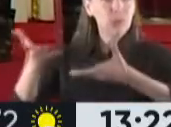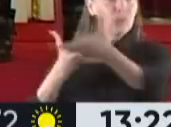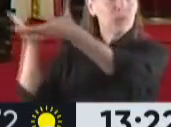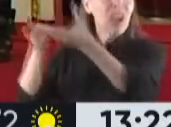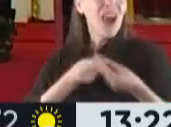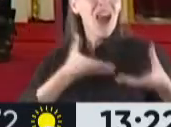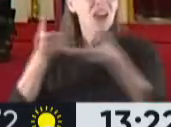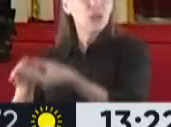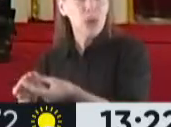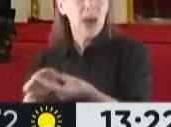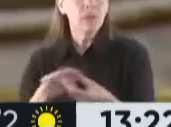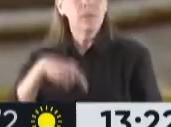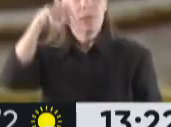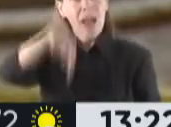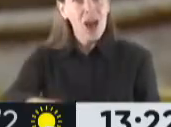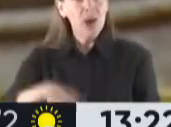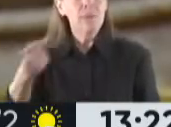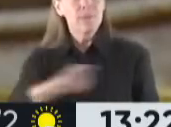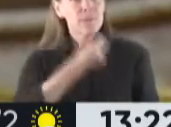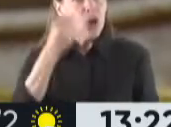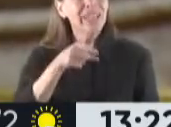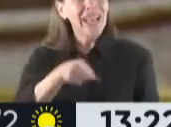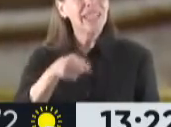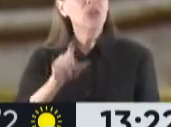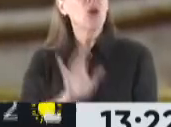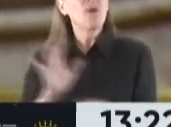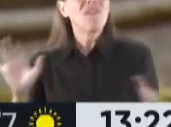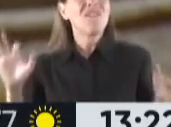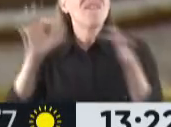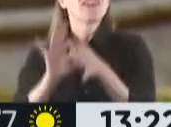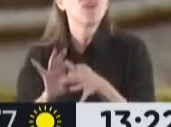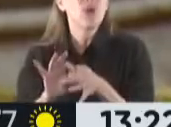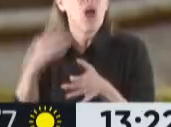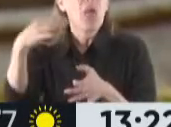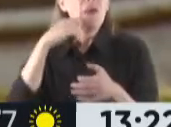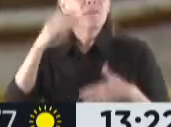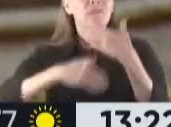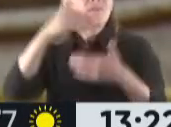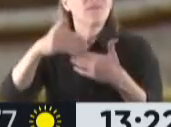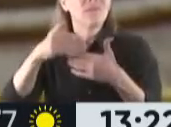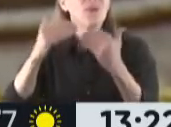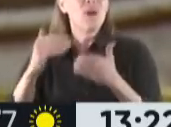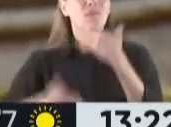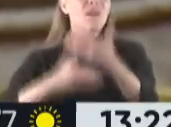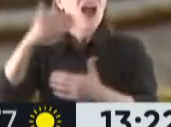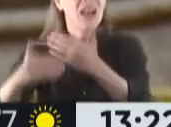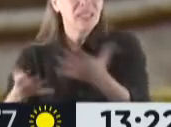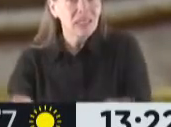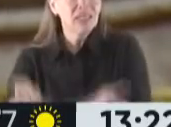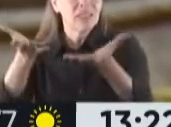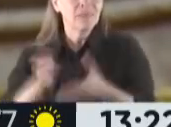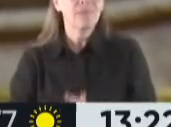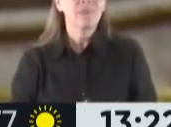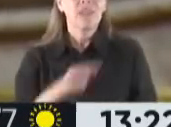es importante que ahora llevemos esa asociación, ese partenariado al siguiente nivel. La